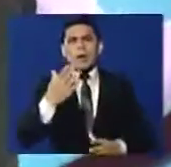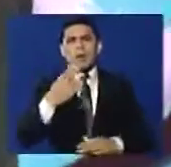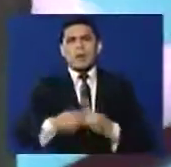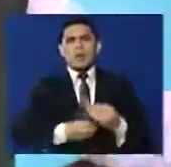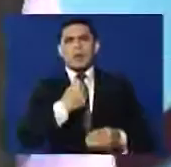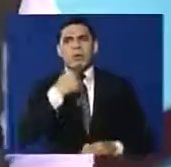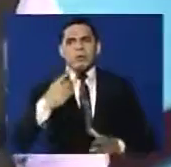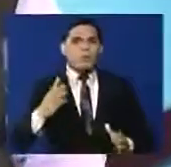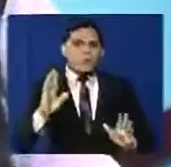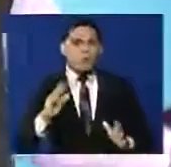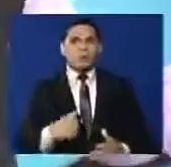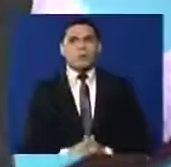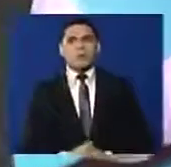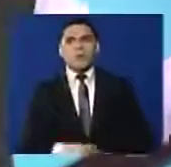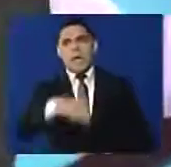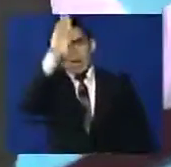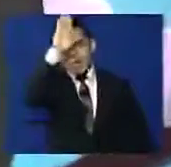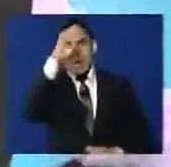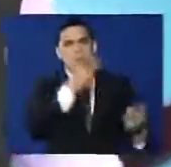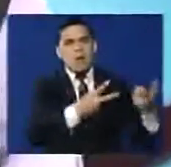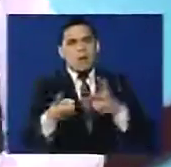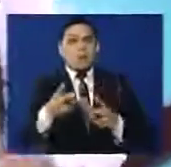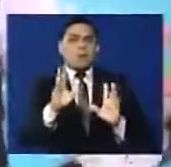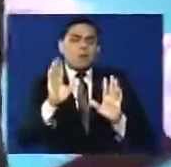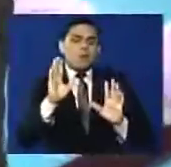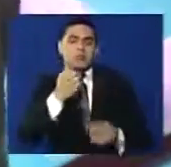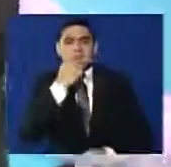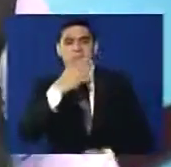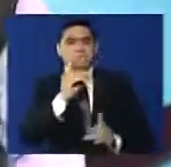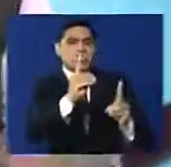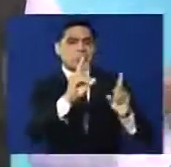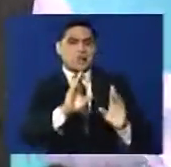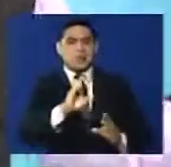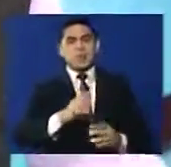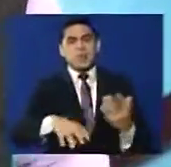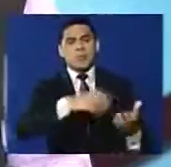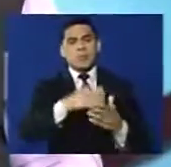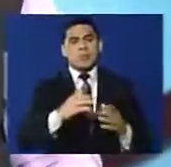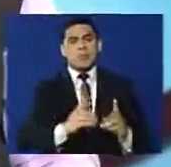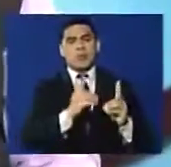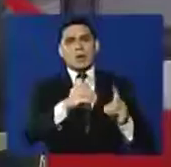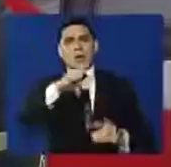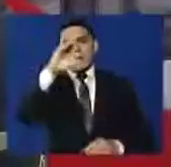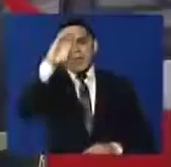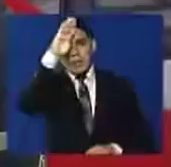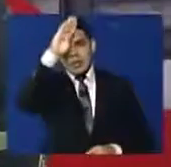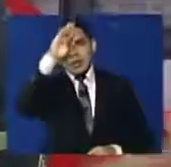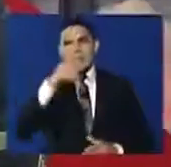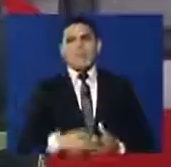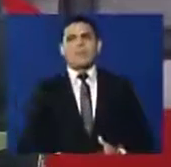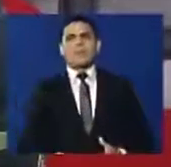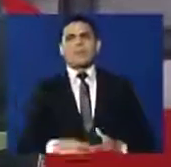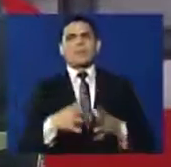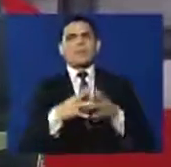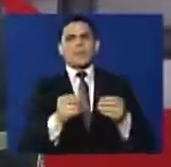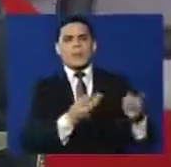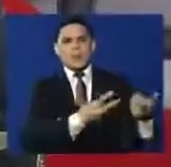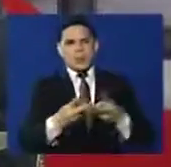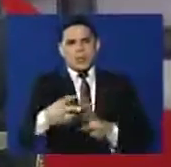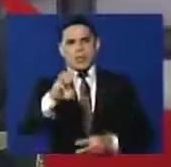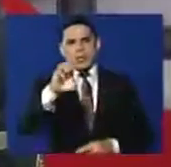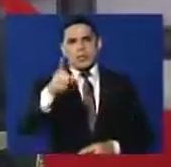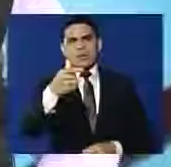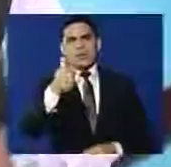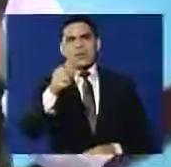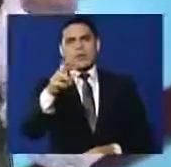¿qué voy a decir? El que el Papa lo quiere recibir, lo recibió. Eso es el problema del Papa. El Papa recibió también a Edgar Zambrano.